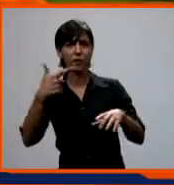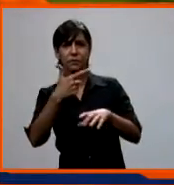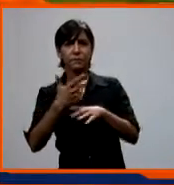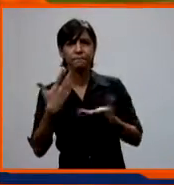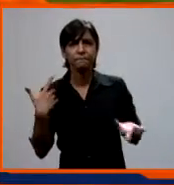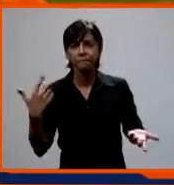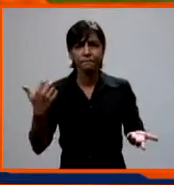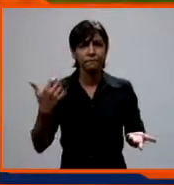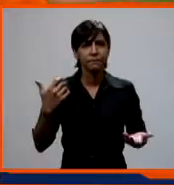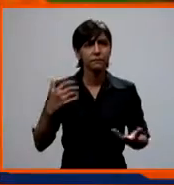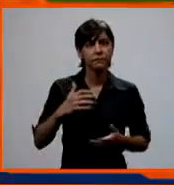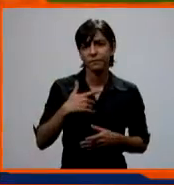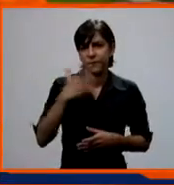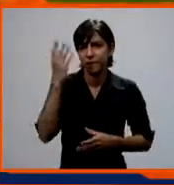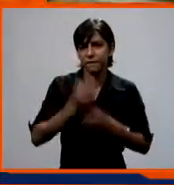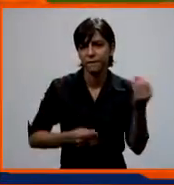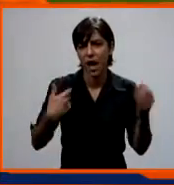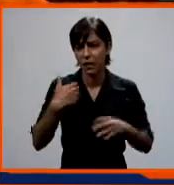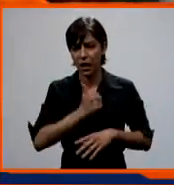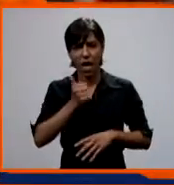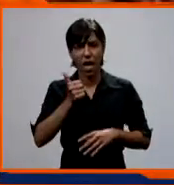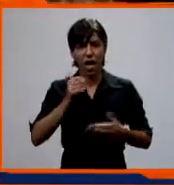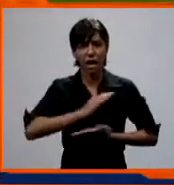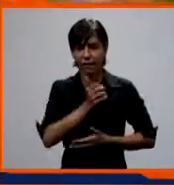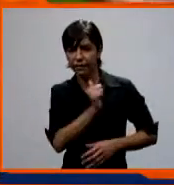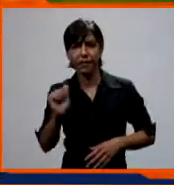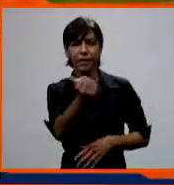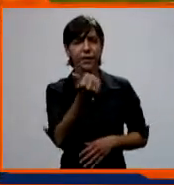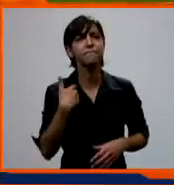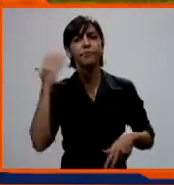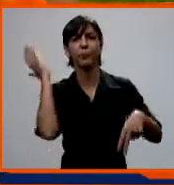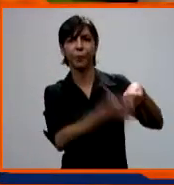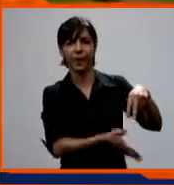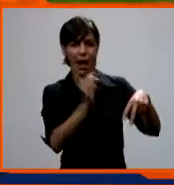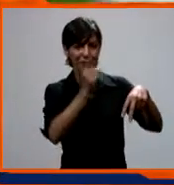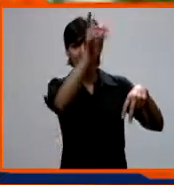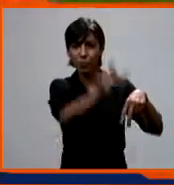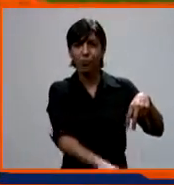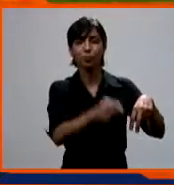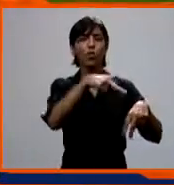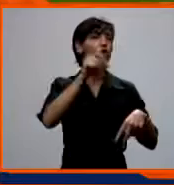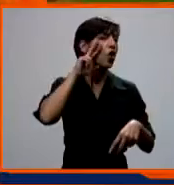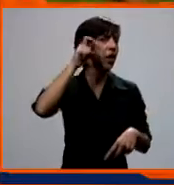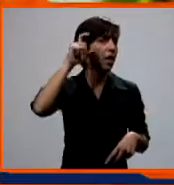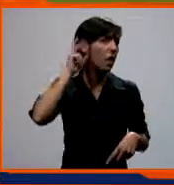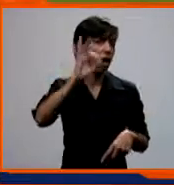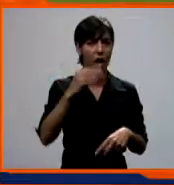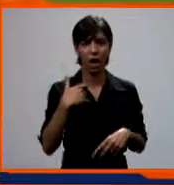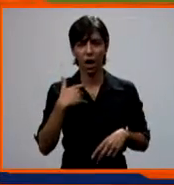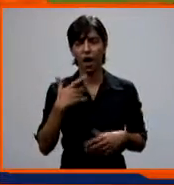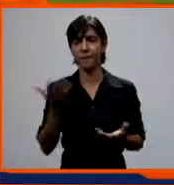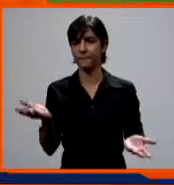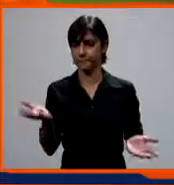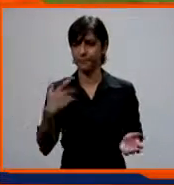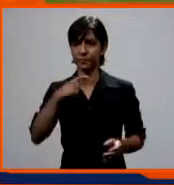en la salida, penal de Nico Peranich sobre Alejandro Noriega justamente cuando sale a cortar un centro. Tarjeta amarilla para